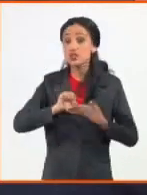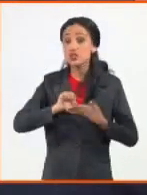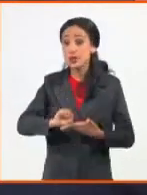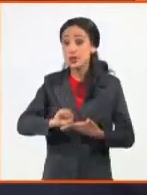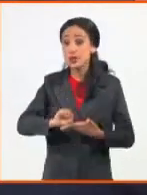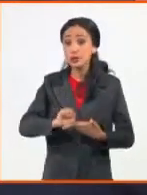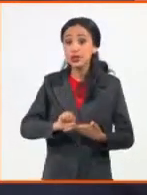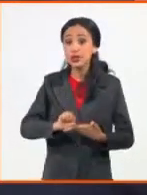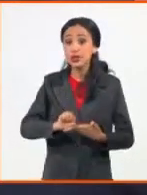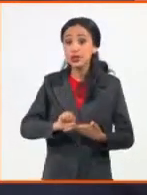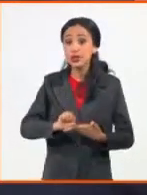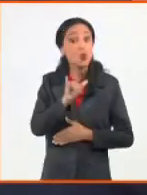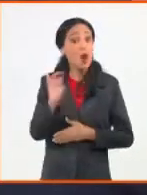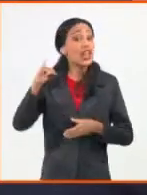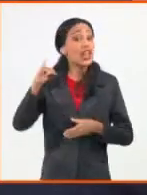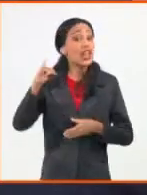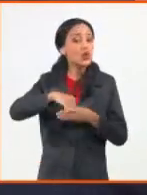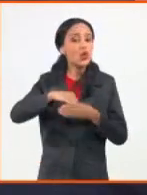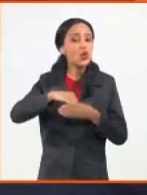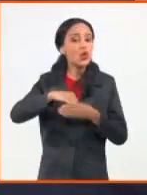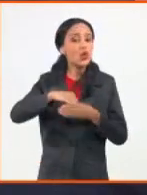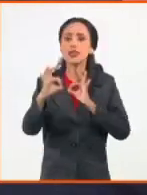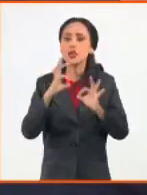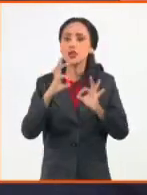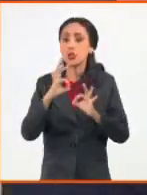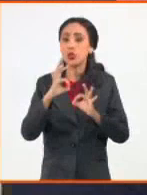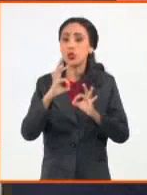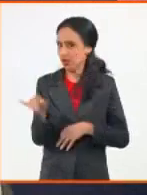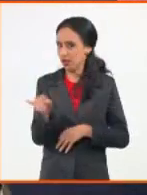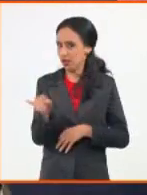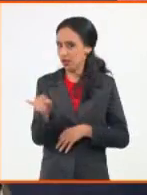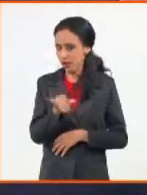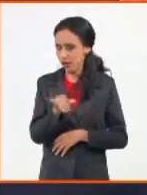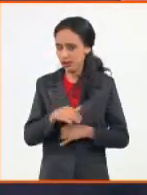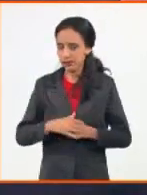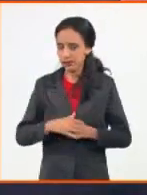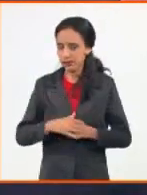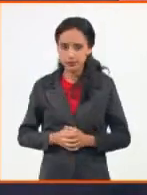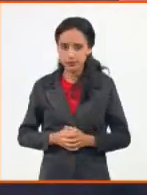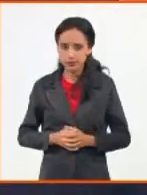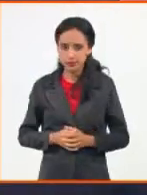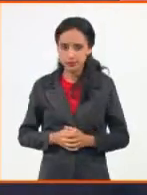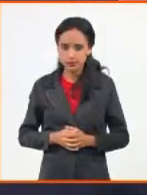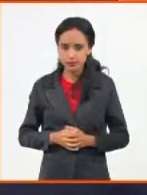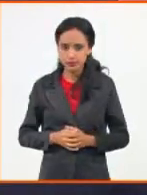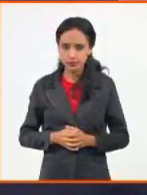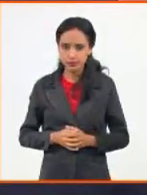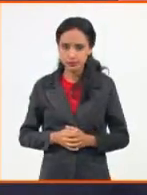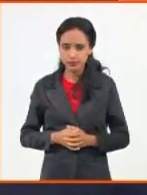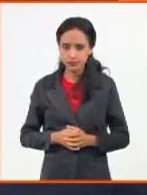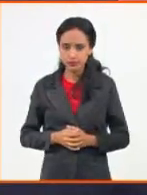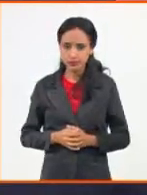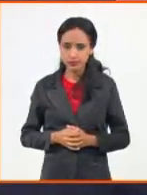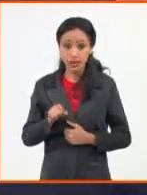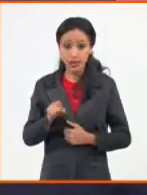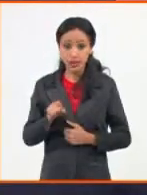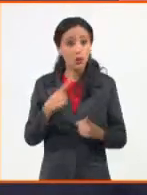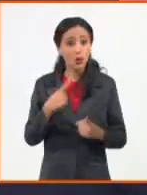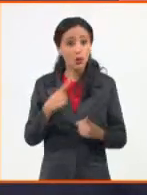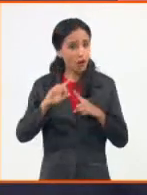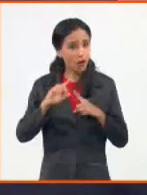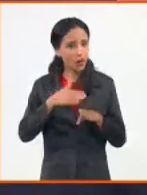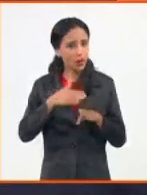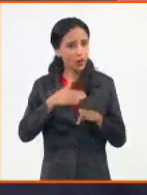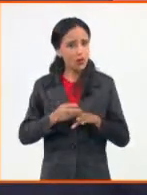seguridad que va a ser un término que de manera frecuente vamos a estar reiterando en el propio